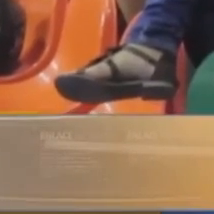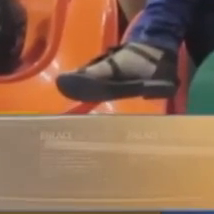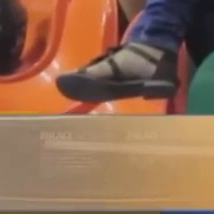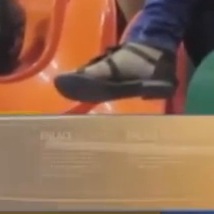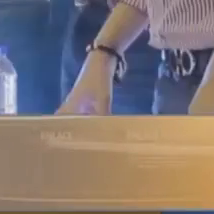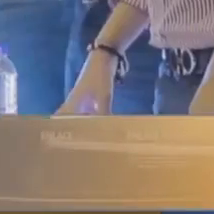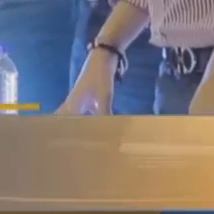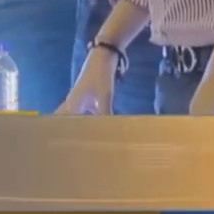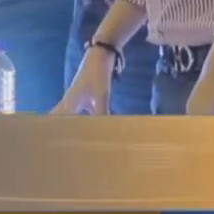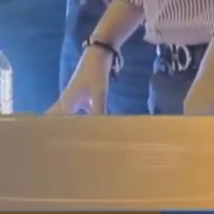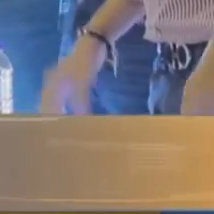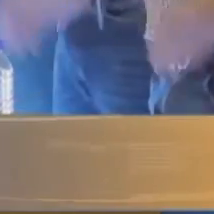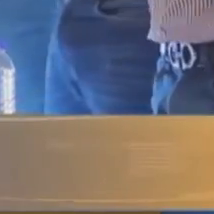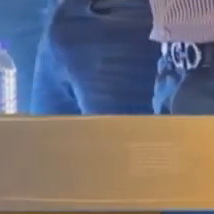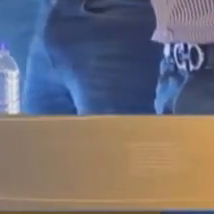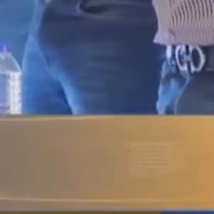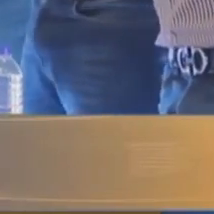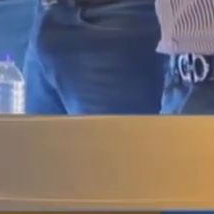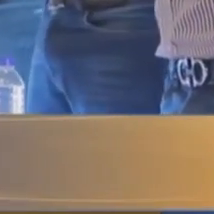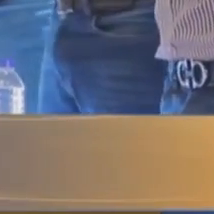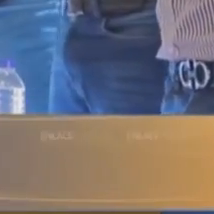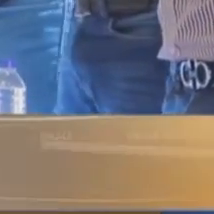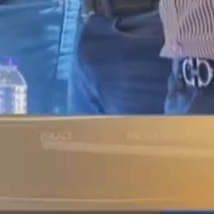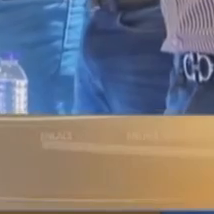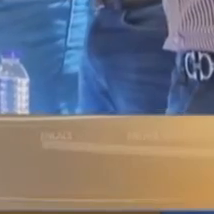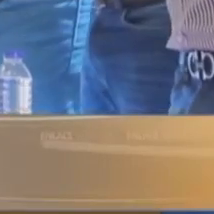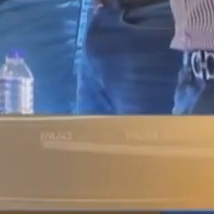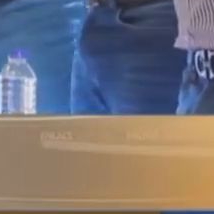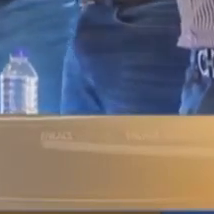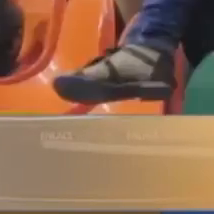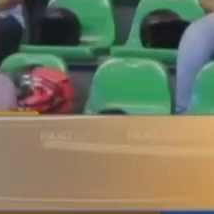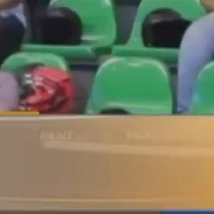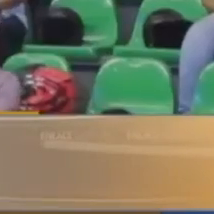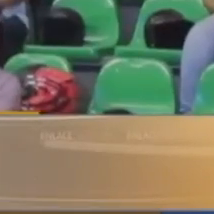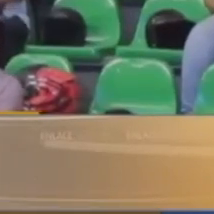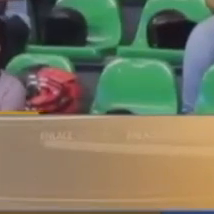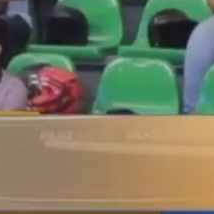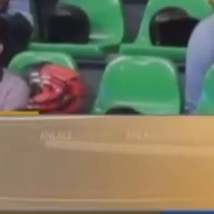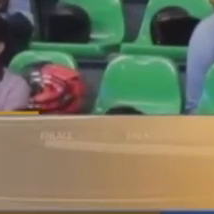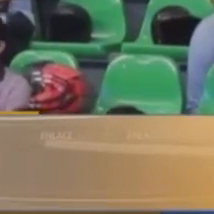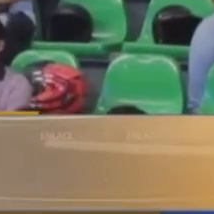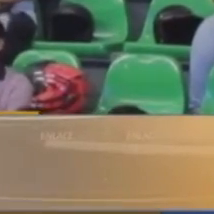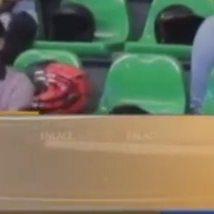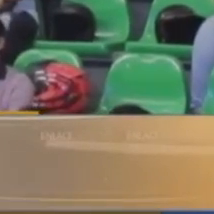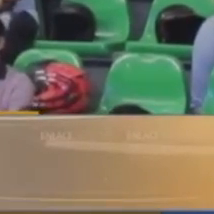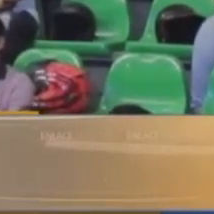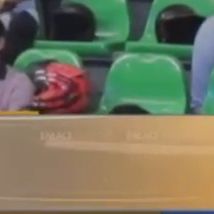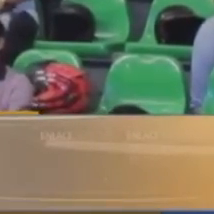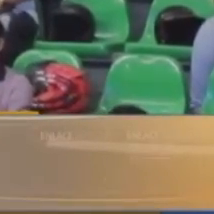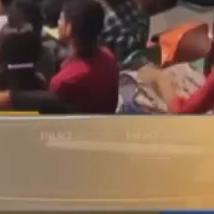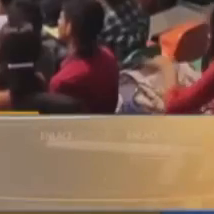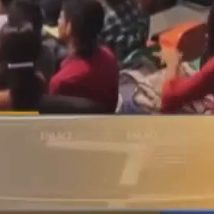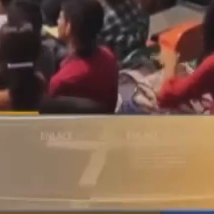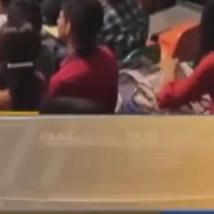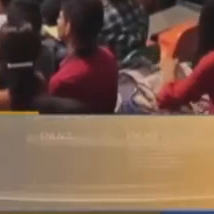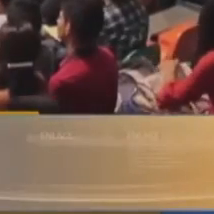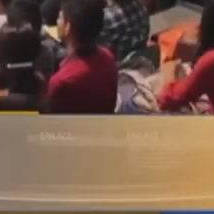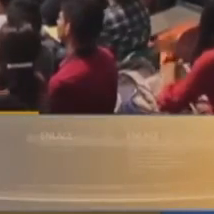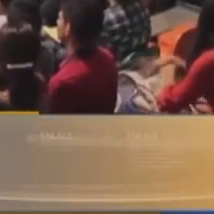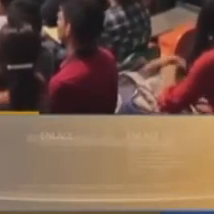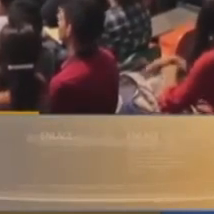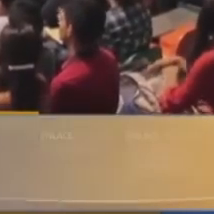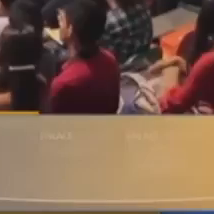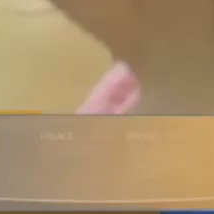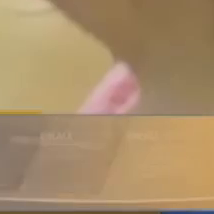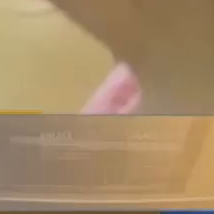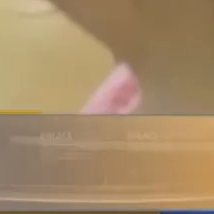el gobierno local realizará el segundo encuentro de becados 2017. 3.700 estudiantes se esperan en este espacio que exaltará